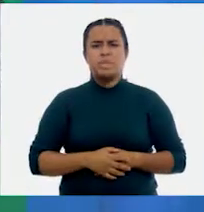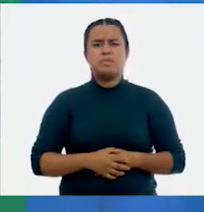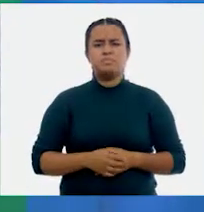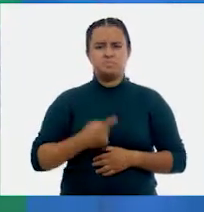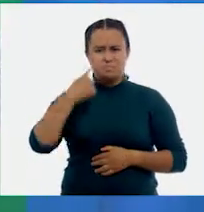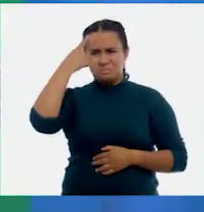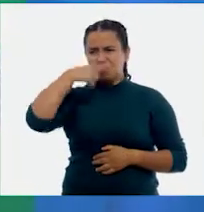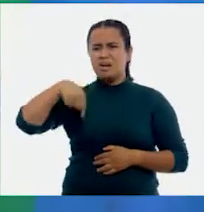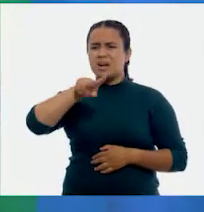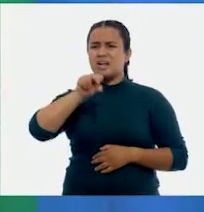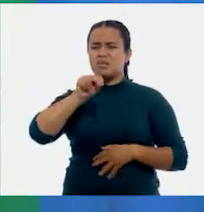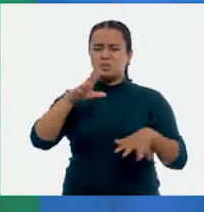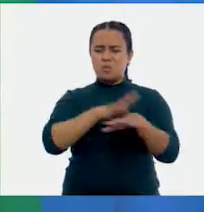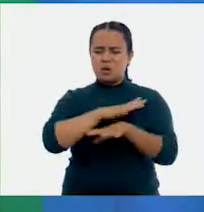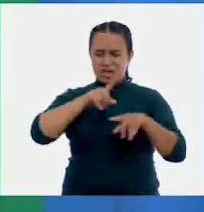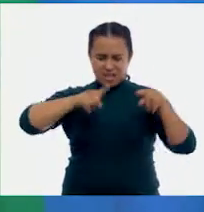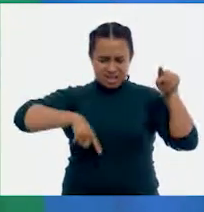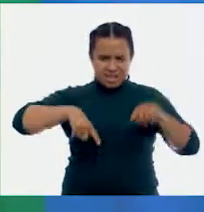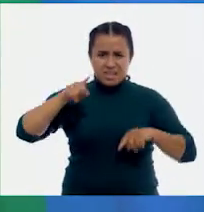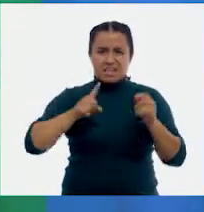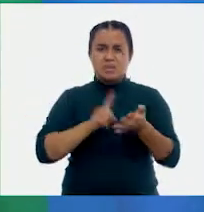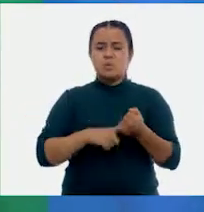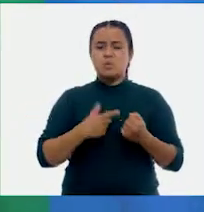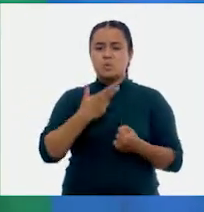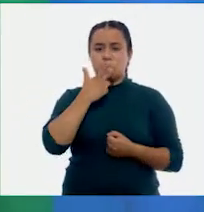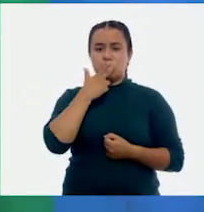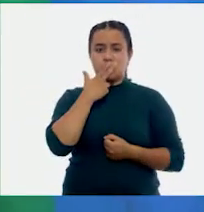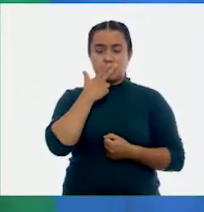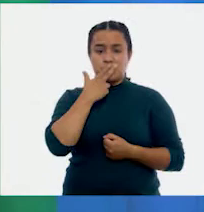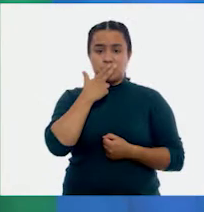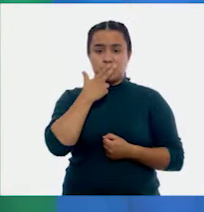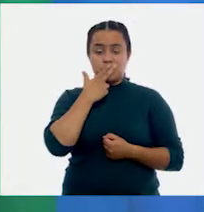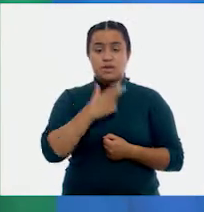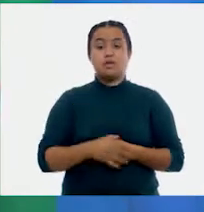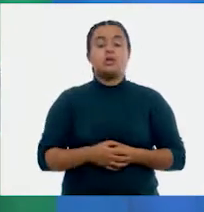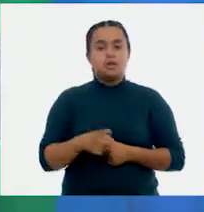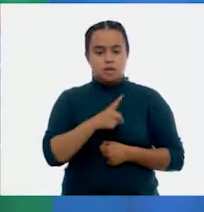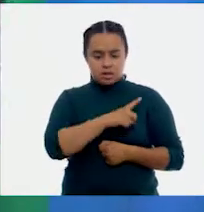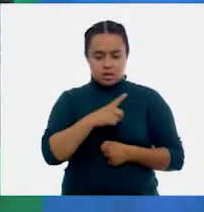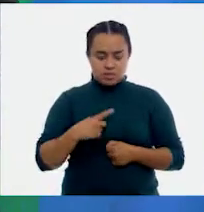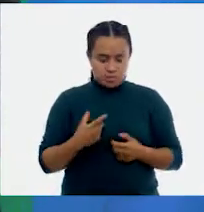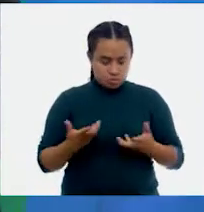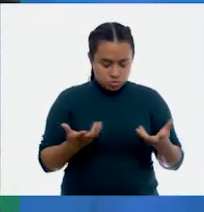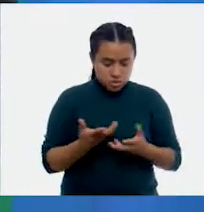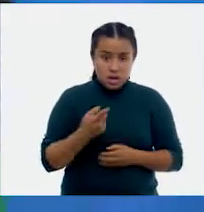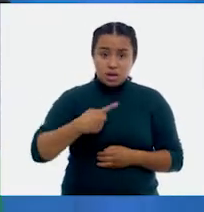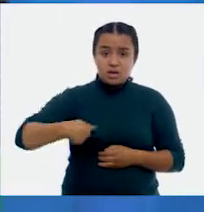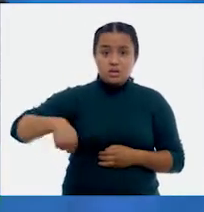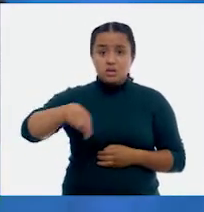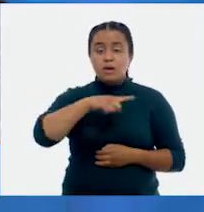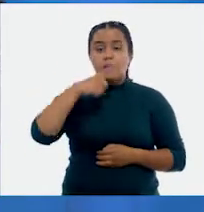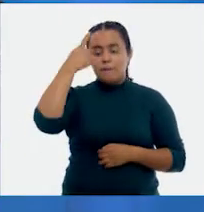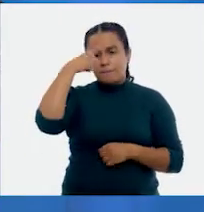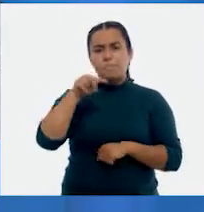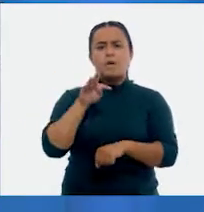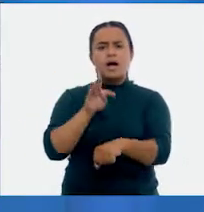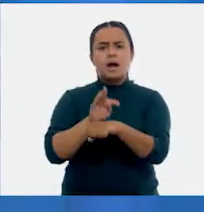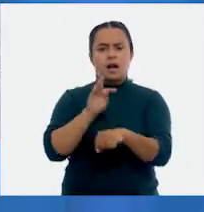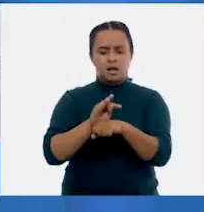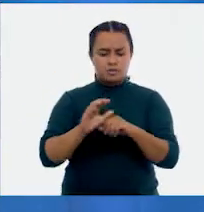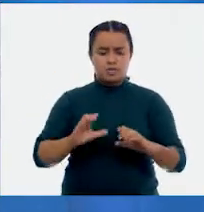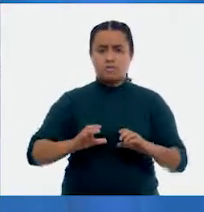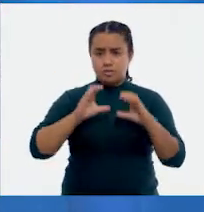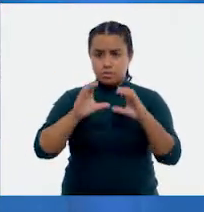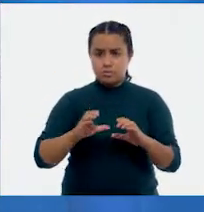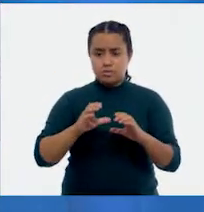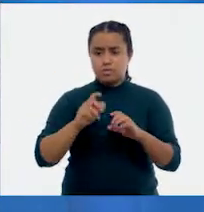alteraciones que ocasiona el uso inadecuado de recursos, debemos realizar acciones que favorezcan el